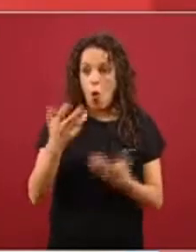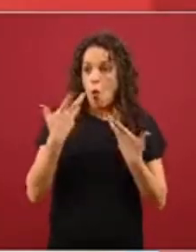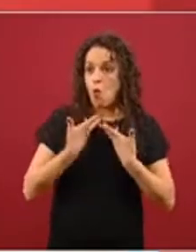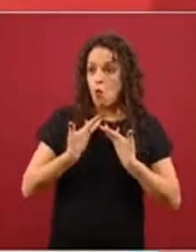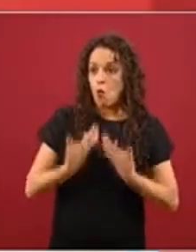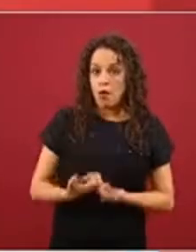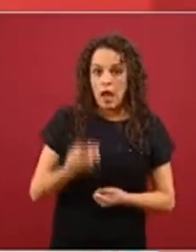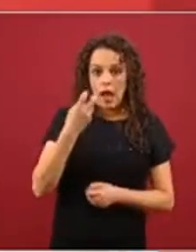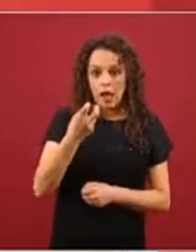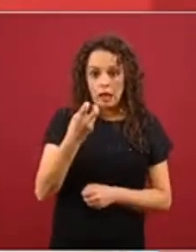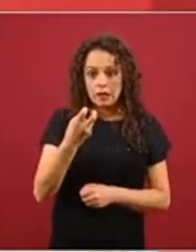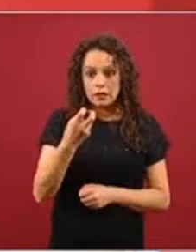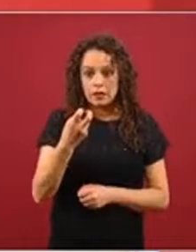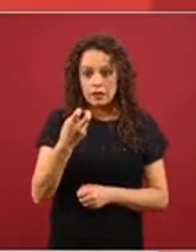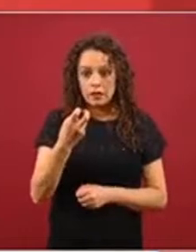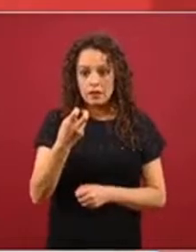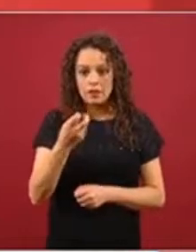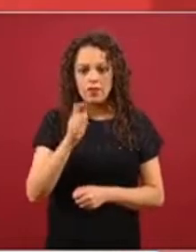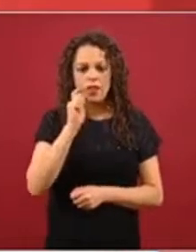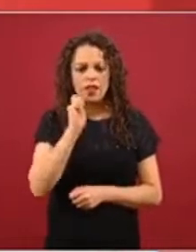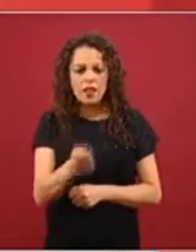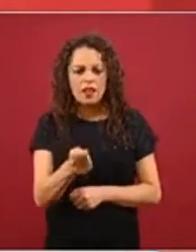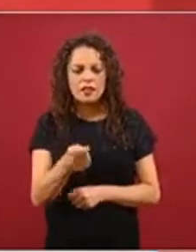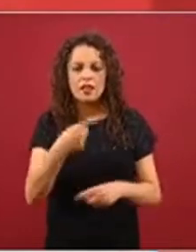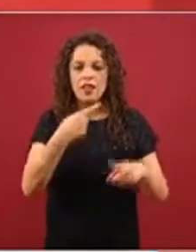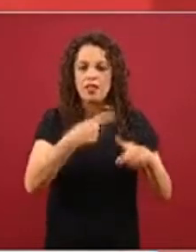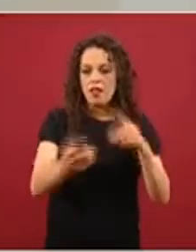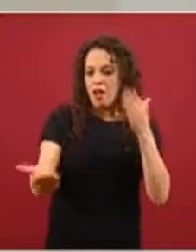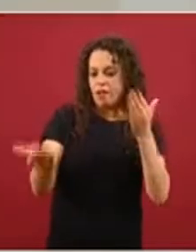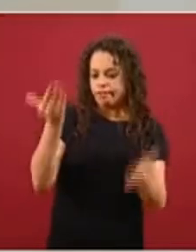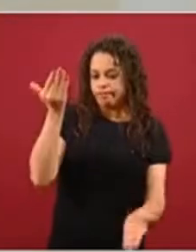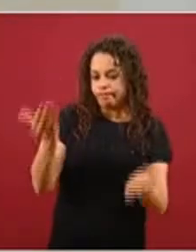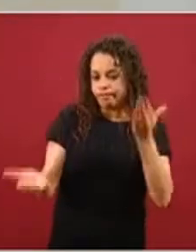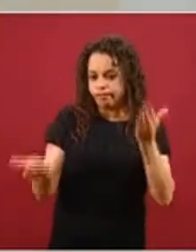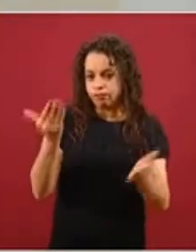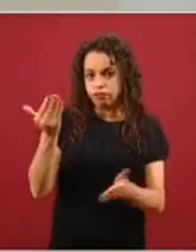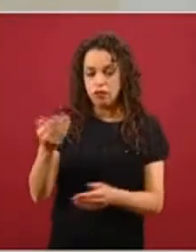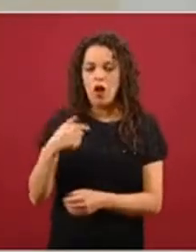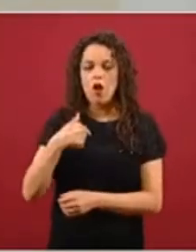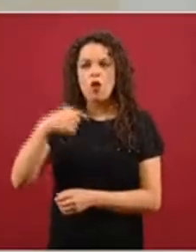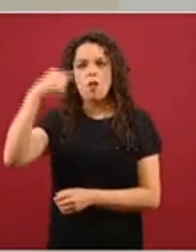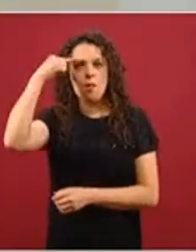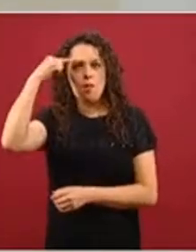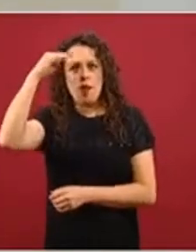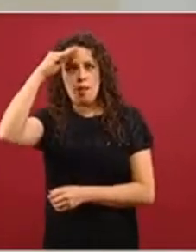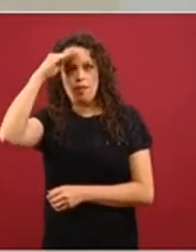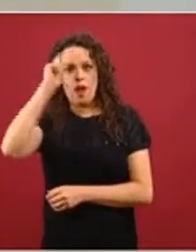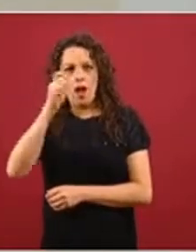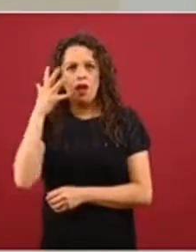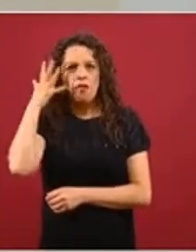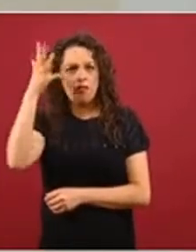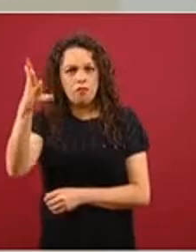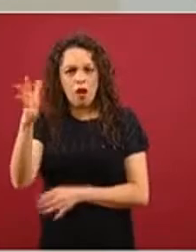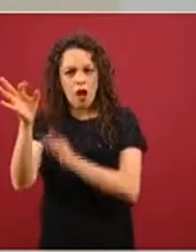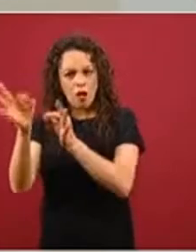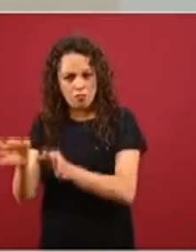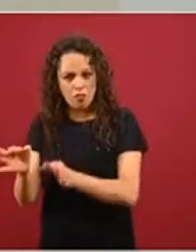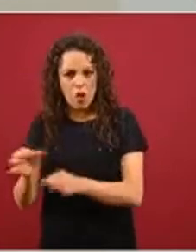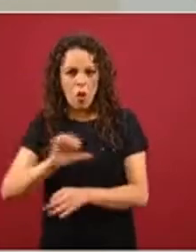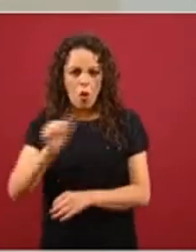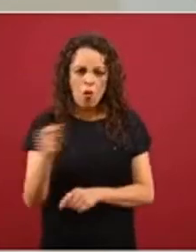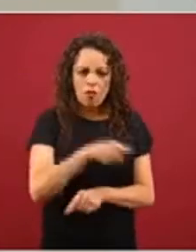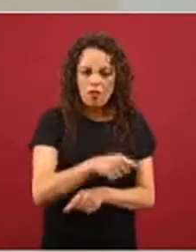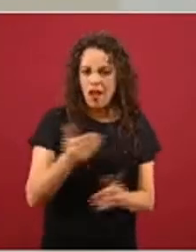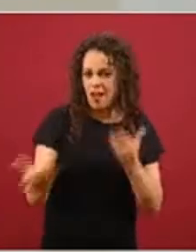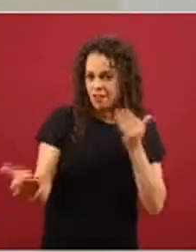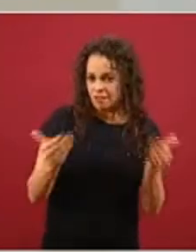las situaciones que contrastan con la realidad esperada. Esto, desde luego, cuando se piensa en medios